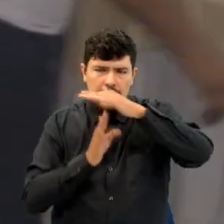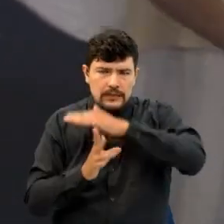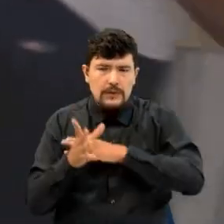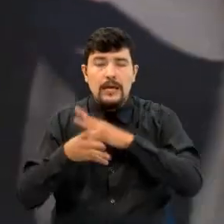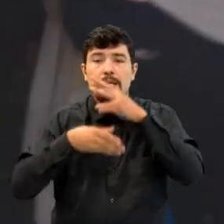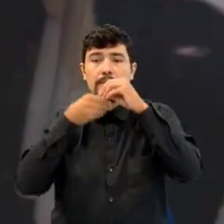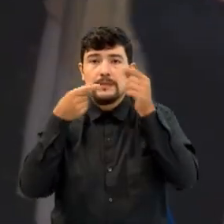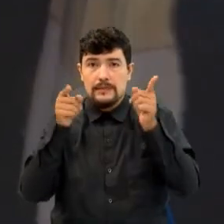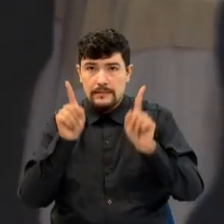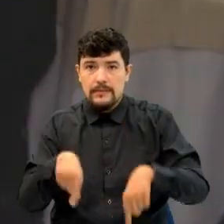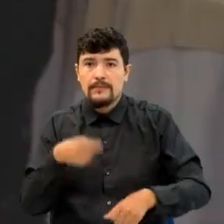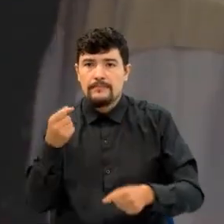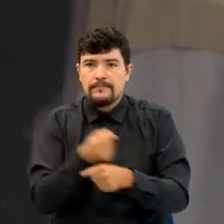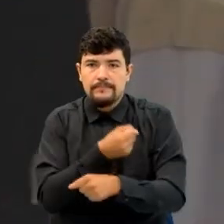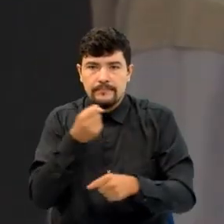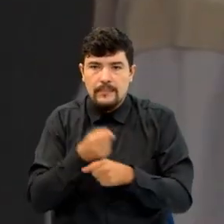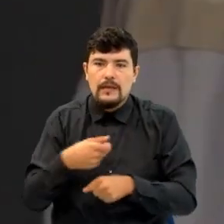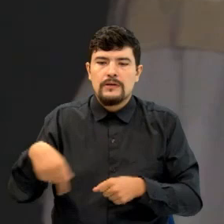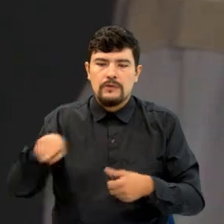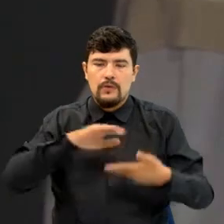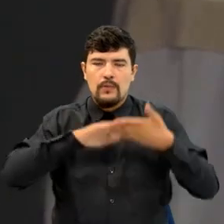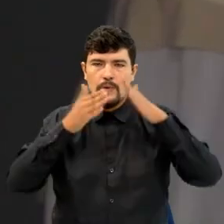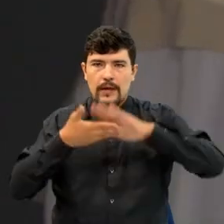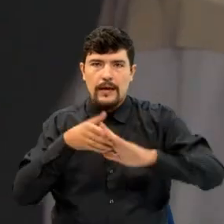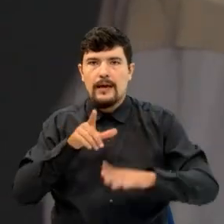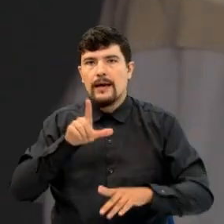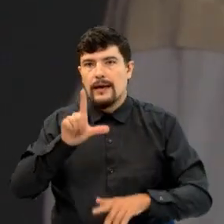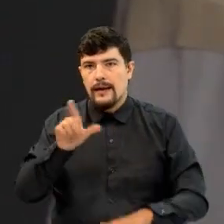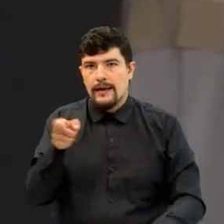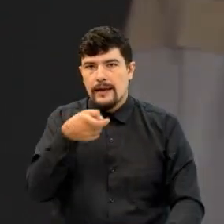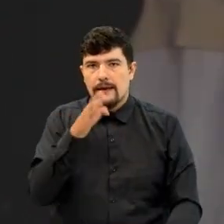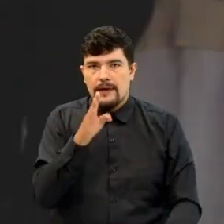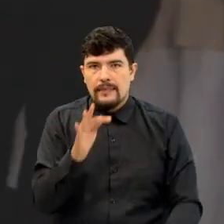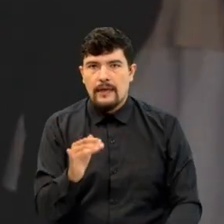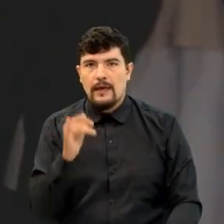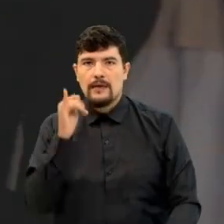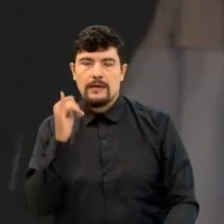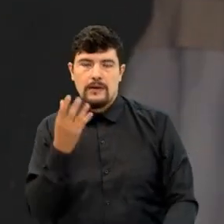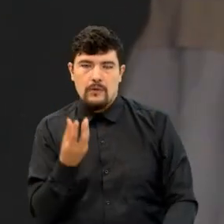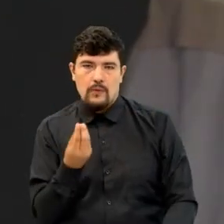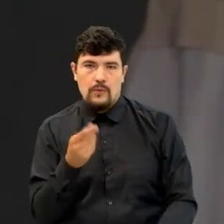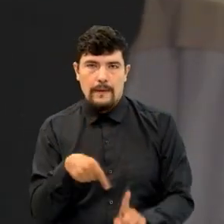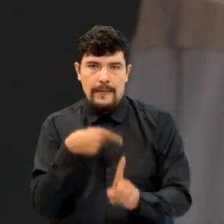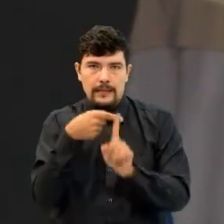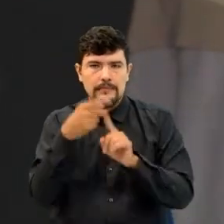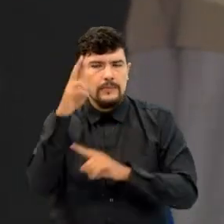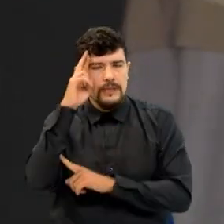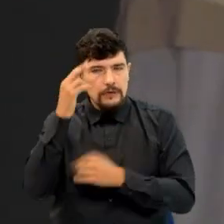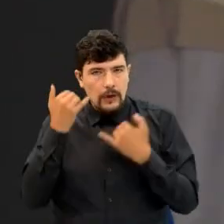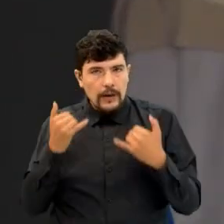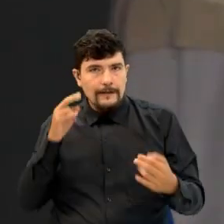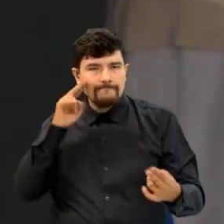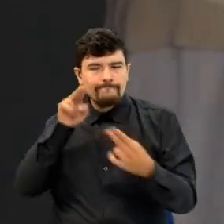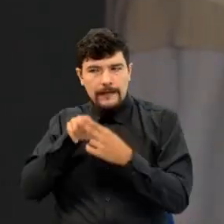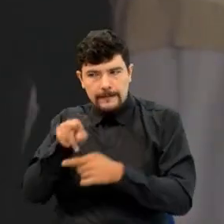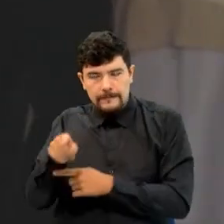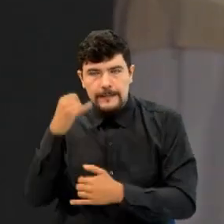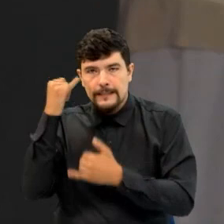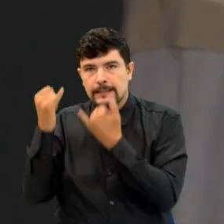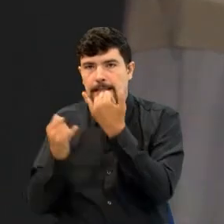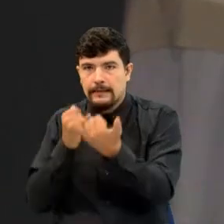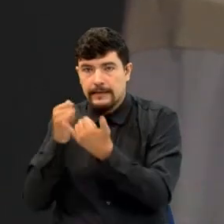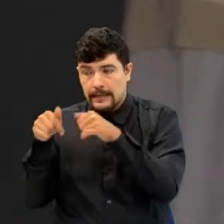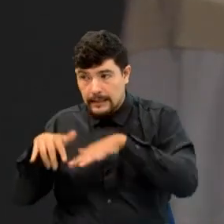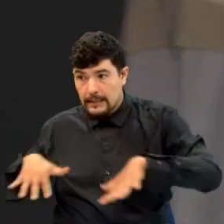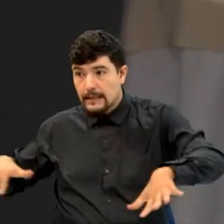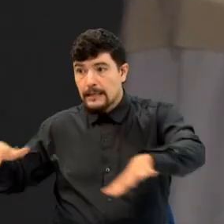pues también estamos trabajando con lo que es la comunidad LGTBIQ+, que pues también están siendo afectados en el proceso. Entonces acá podemos detectar que